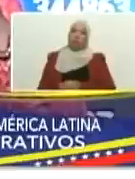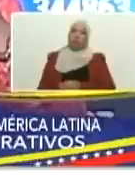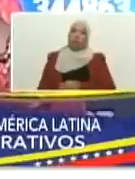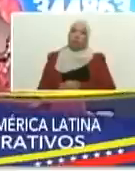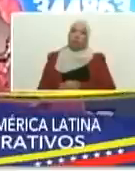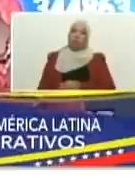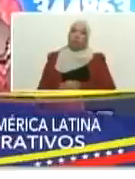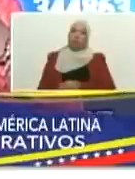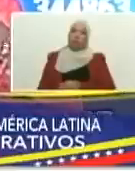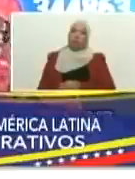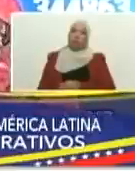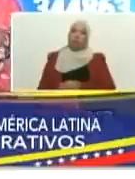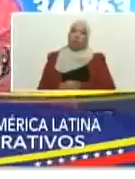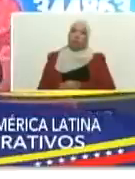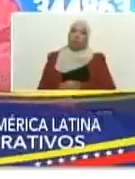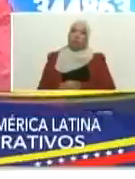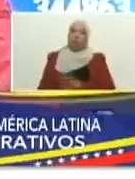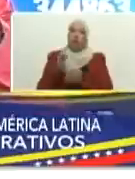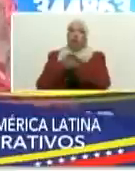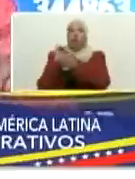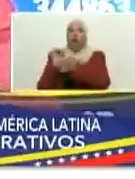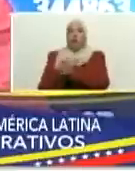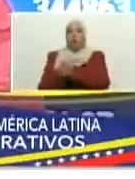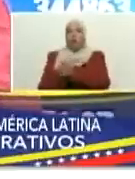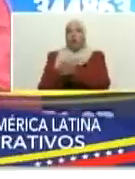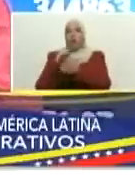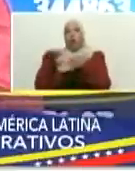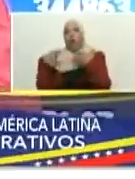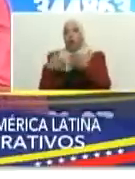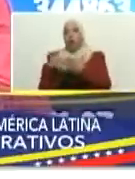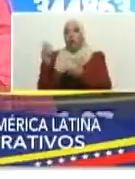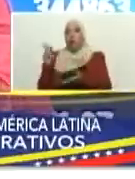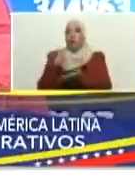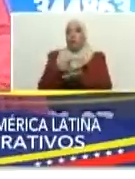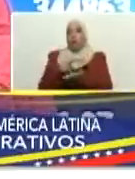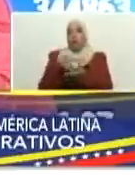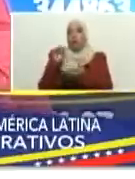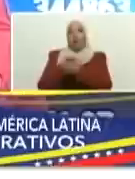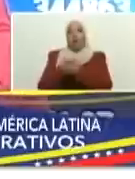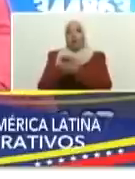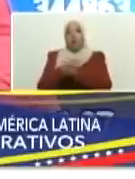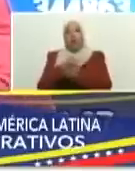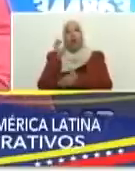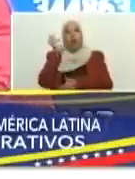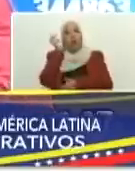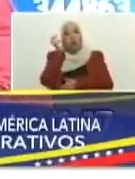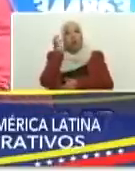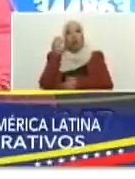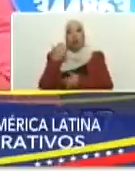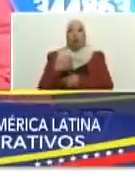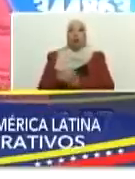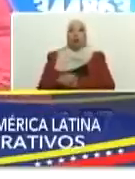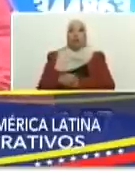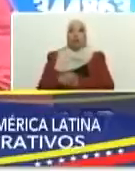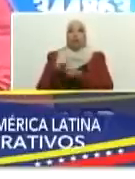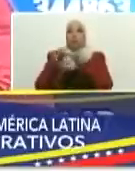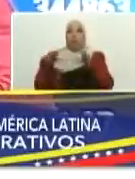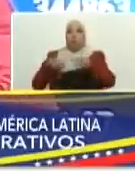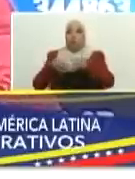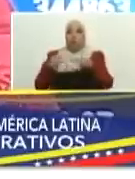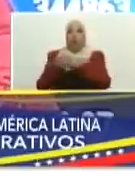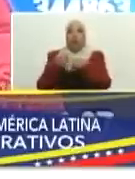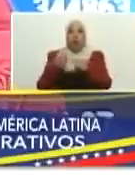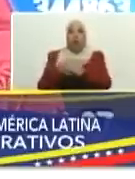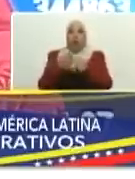Castillo, compañeros, Ricardo, todos los compañeros que se dedican al pensamiento, a la escritura, a la elaboración,